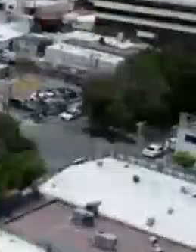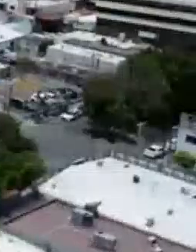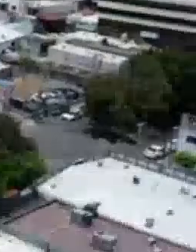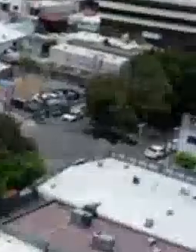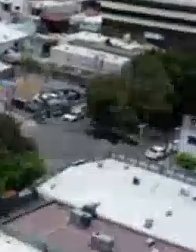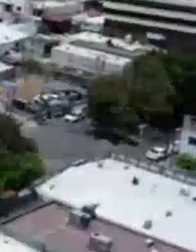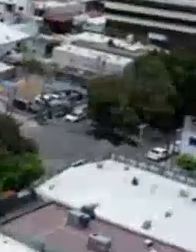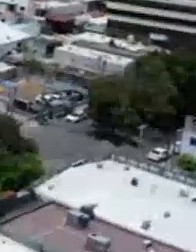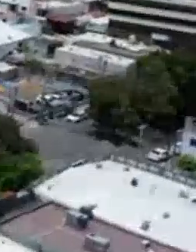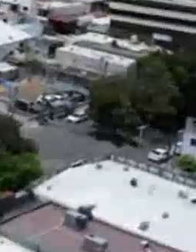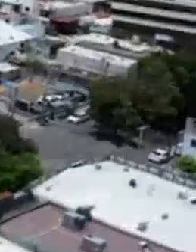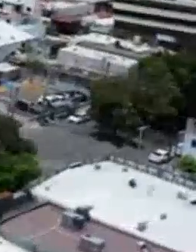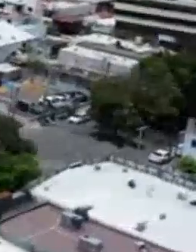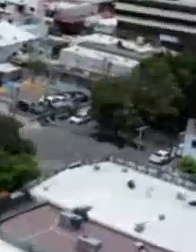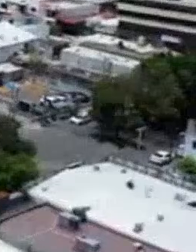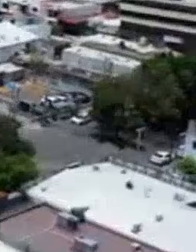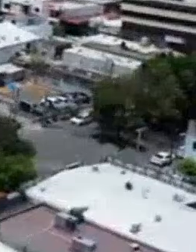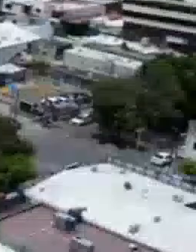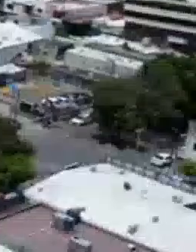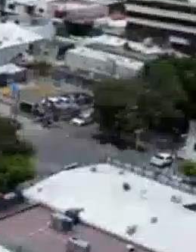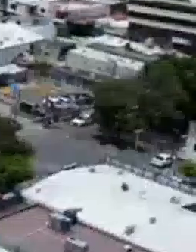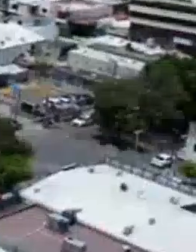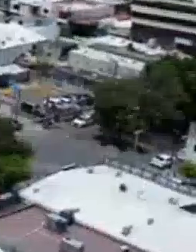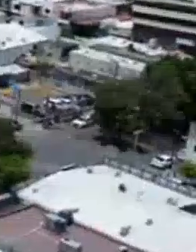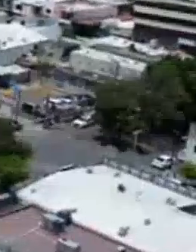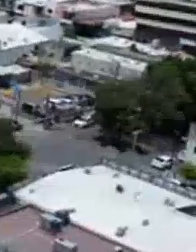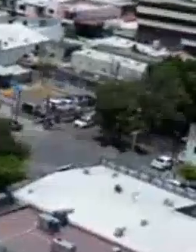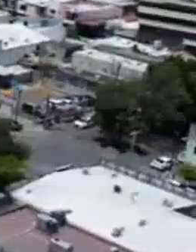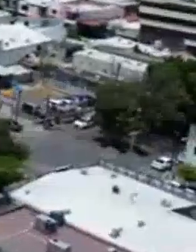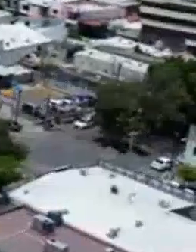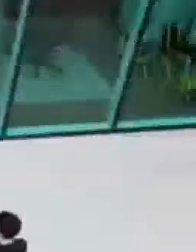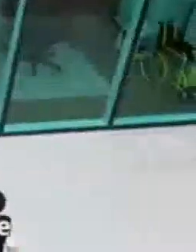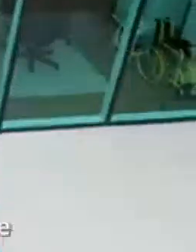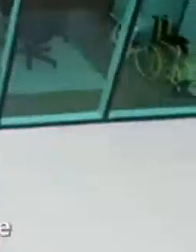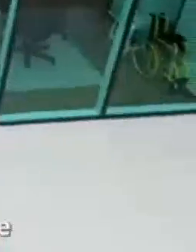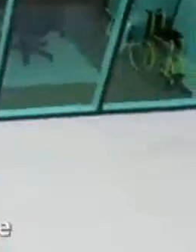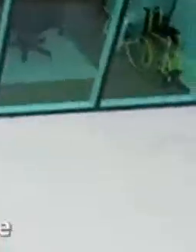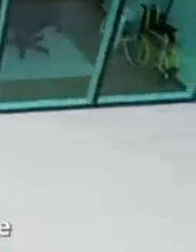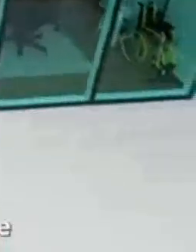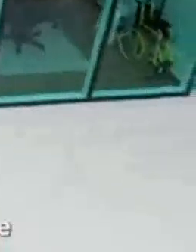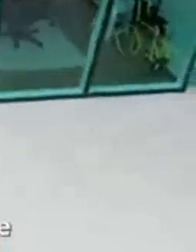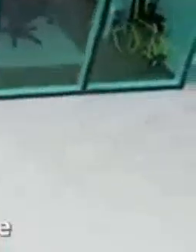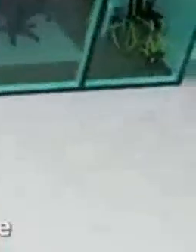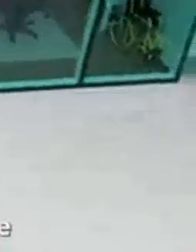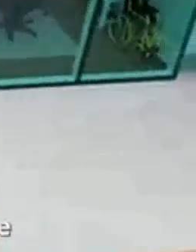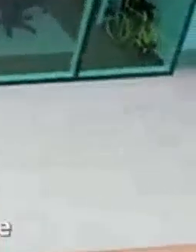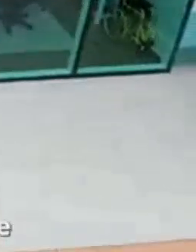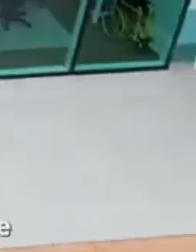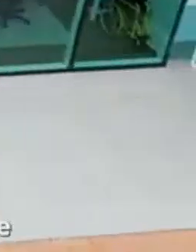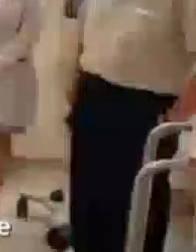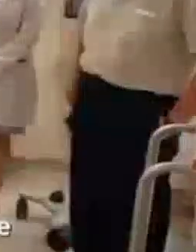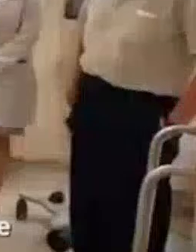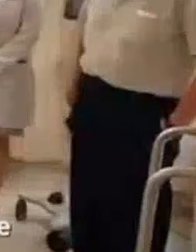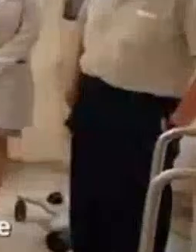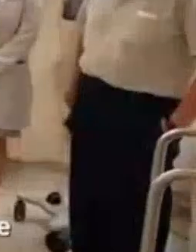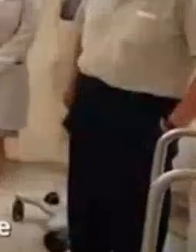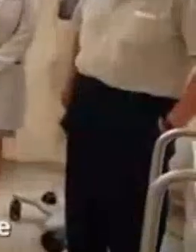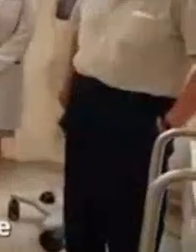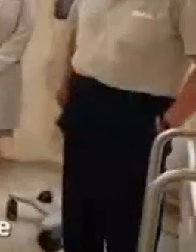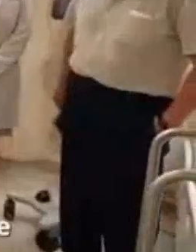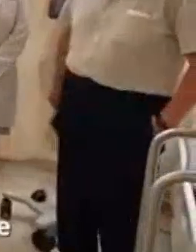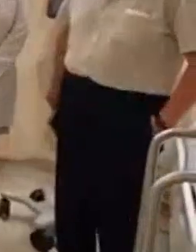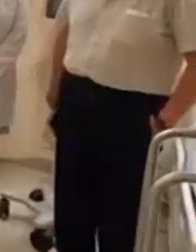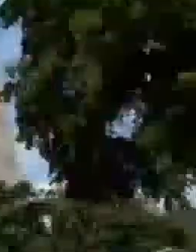Pediátrico de Sinaloa se comenzó a construir en diciembre de 2018 y se inauguró en septiembre del 2021 por el presidente Andrés Manuel